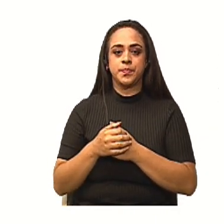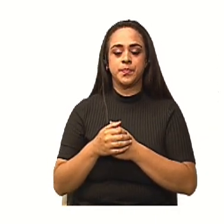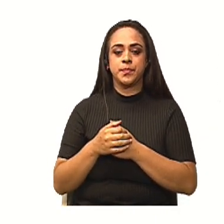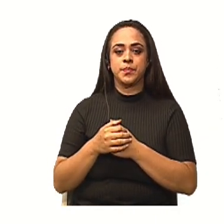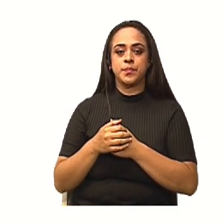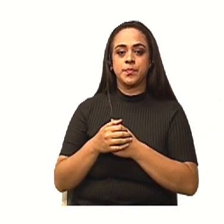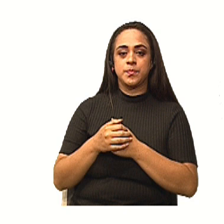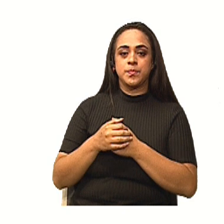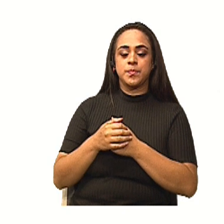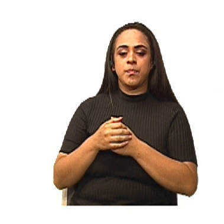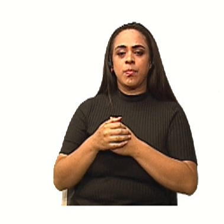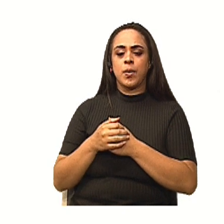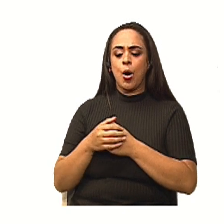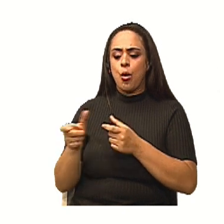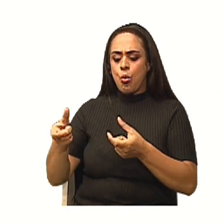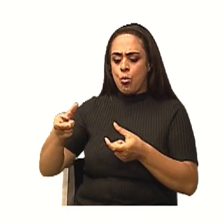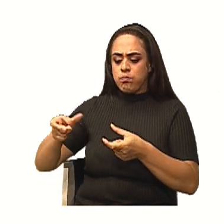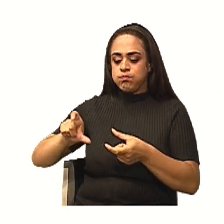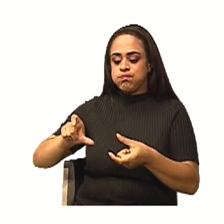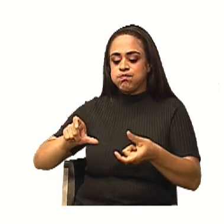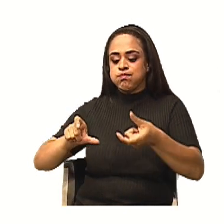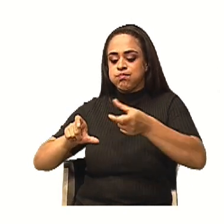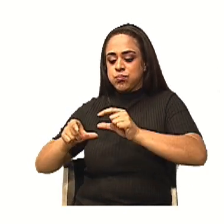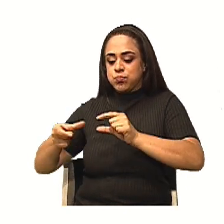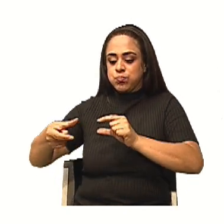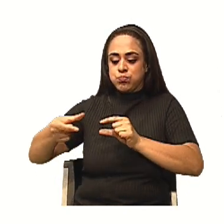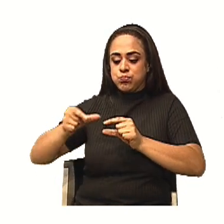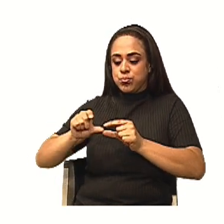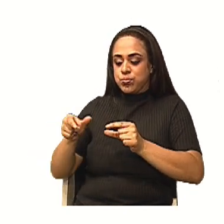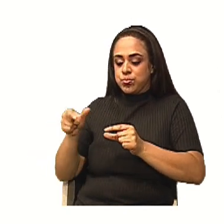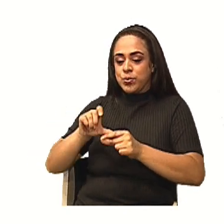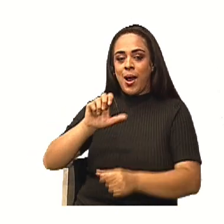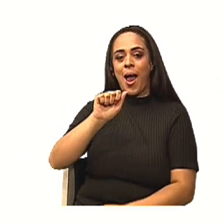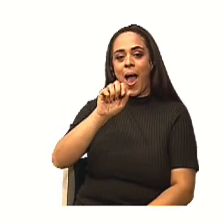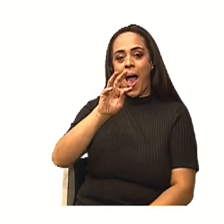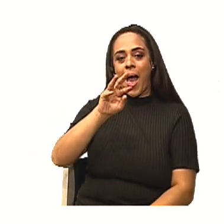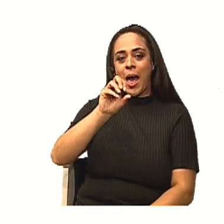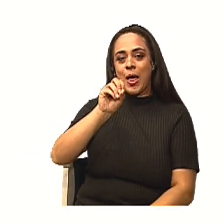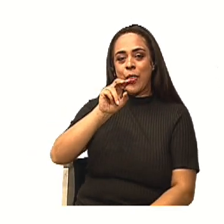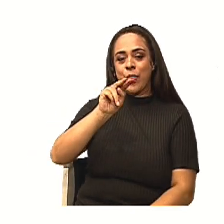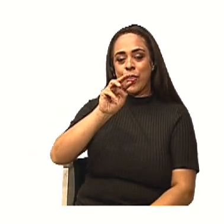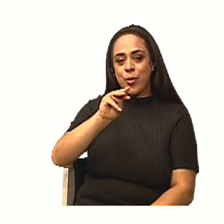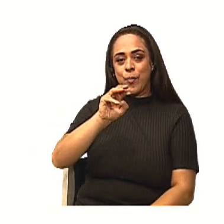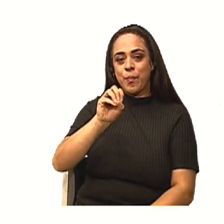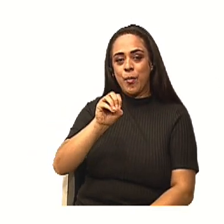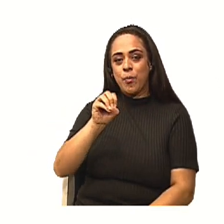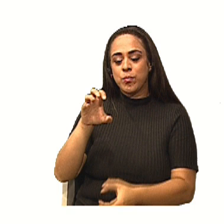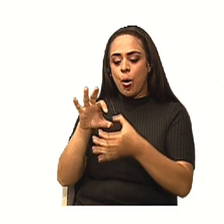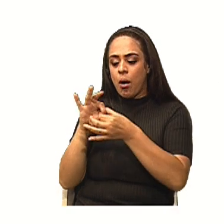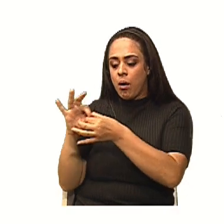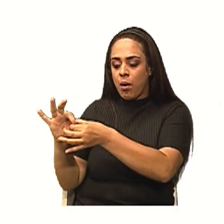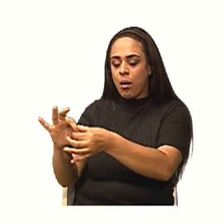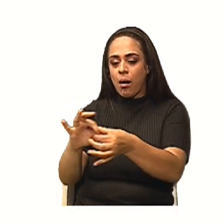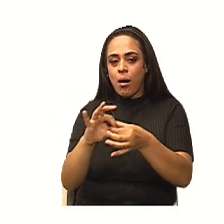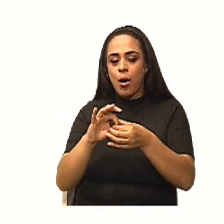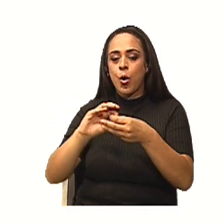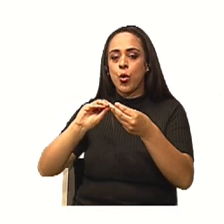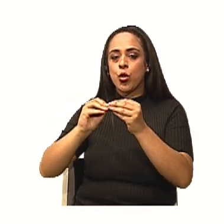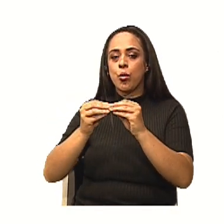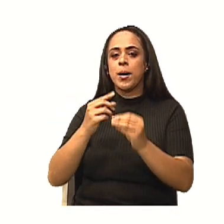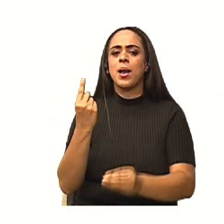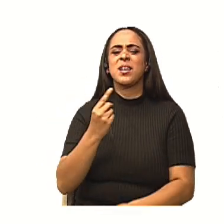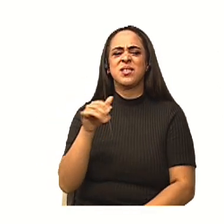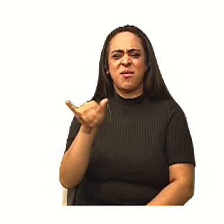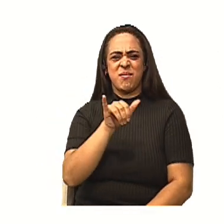Los compuestos es una unión de dos o más átomos en relaciones numéricas que son siempre iguales.